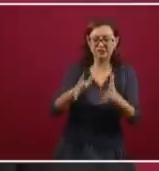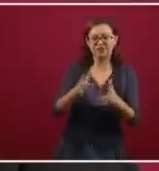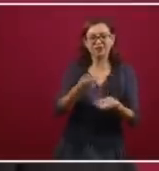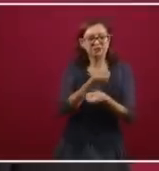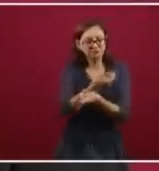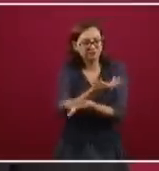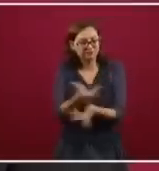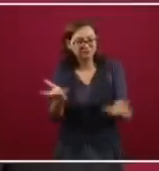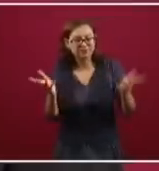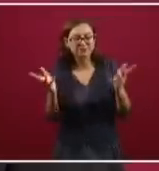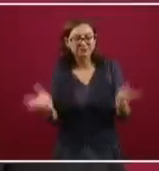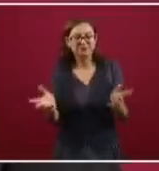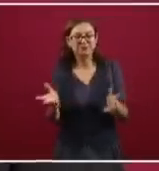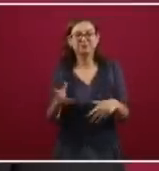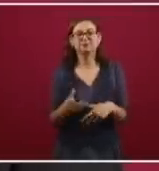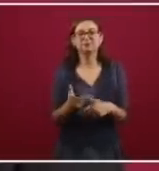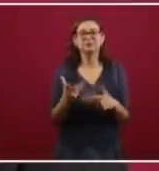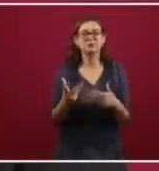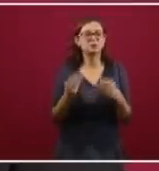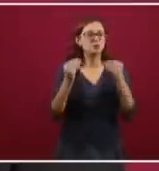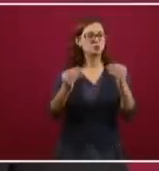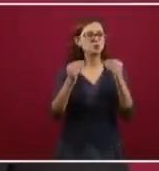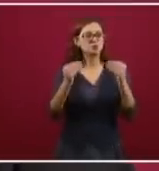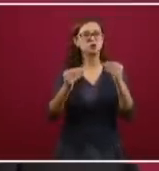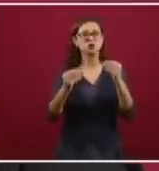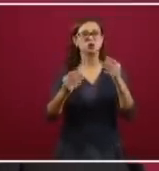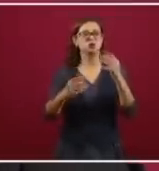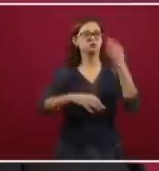se difundió mucho eso,